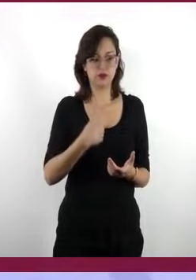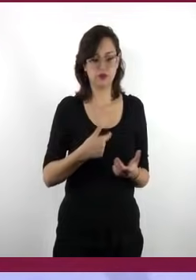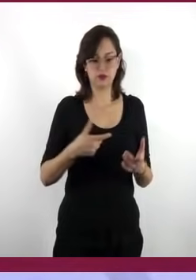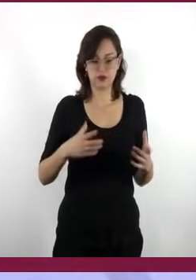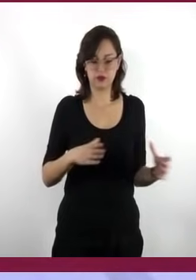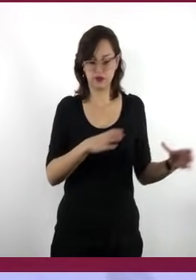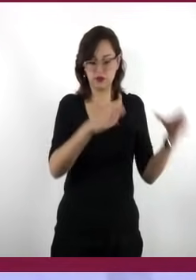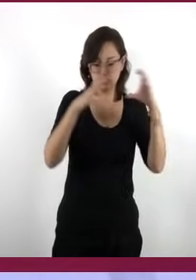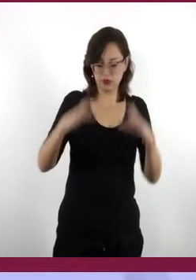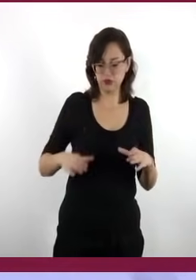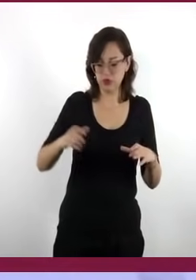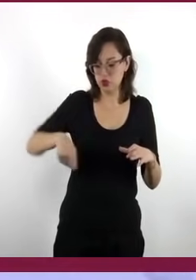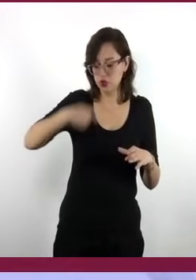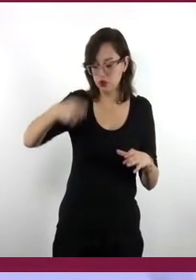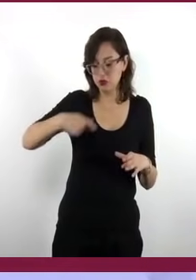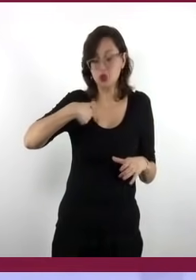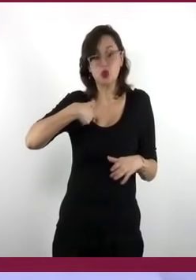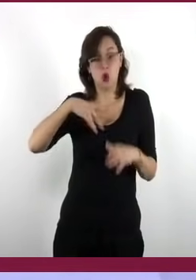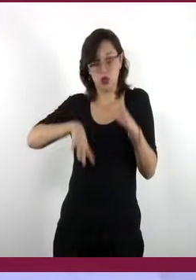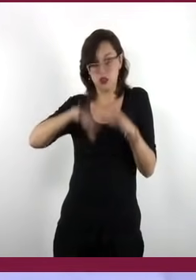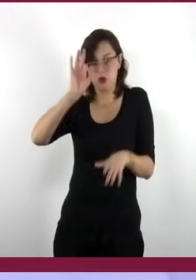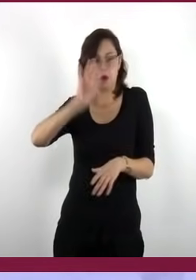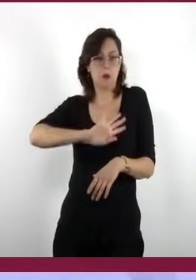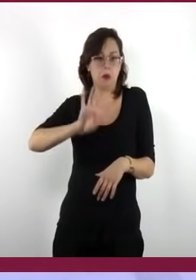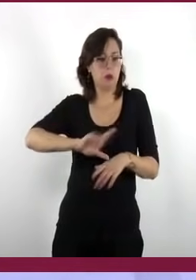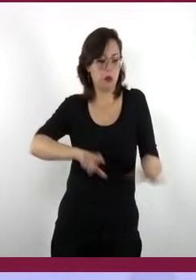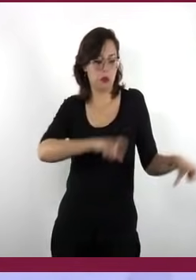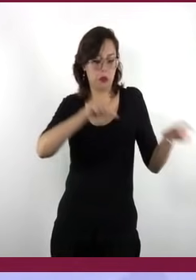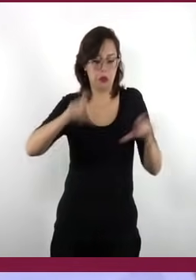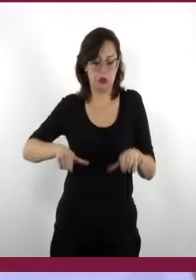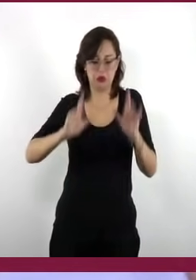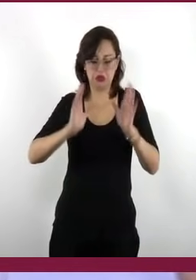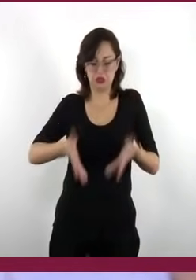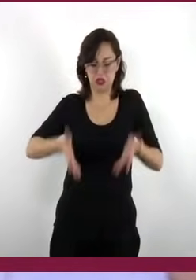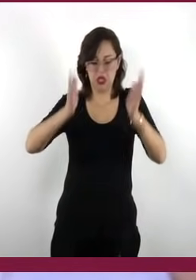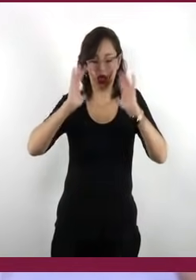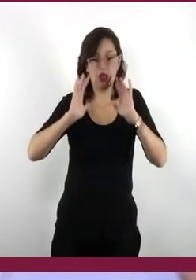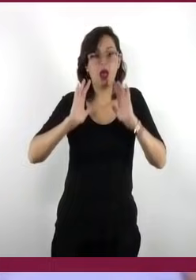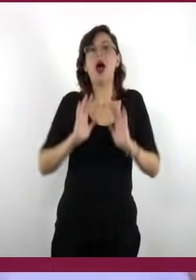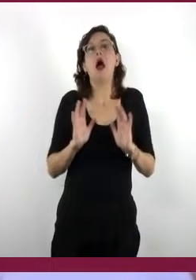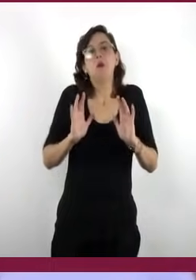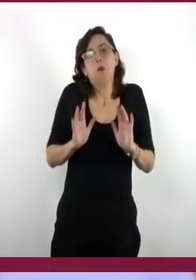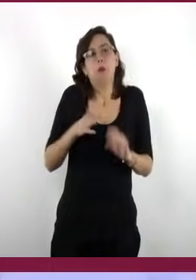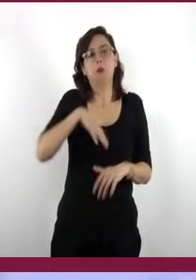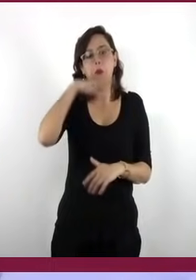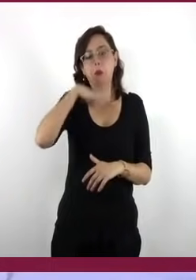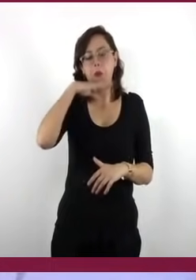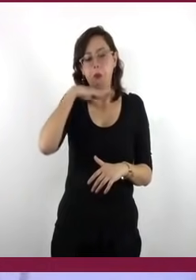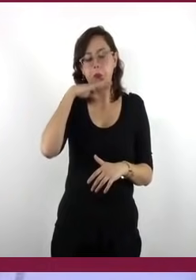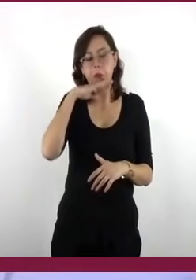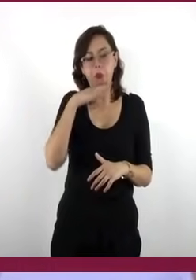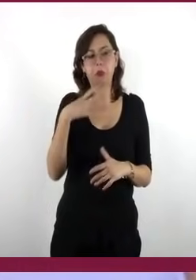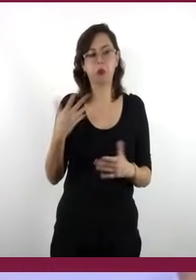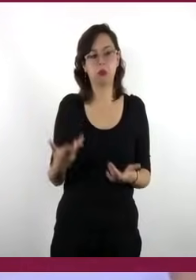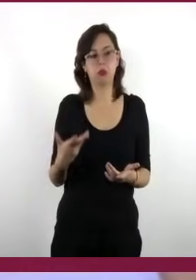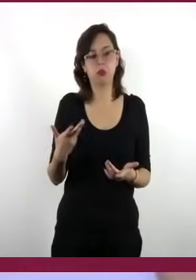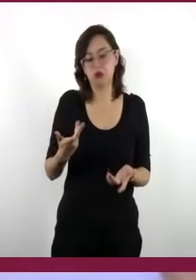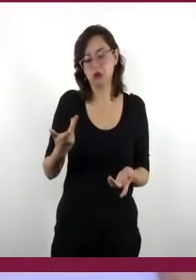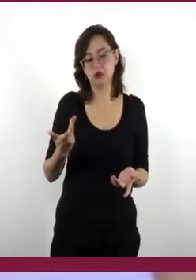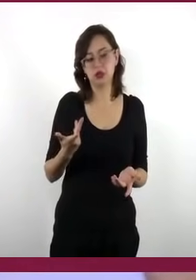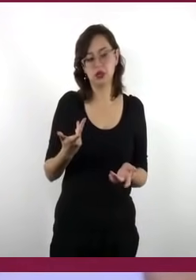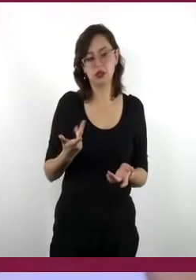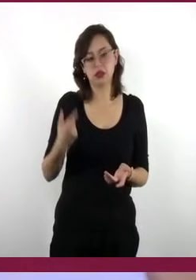te lo sirvan, no donde tú quieras. Entonces, eso serviría mucho y dejaría... Y les provocaría una